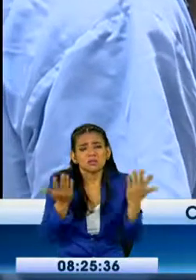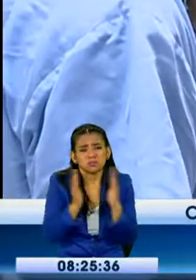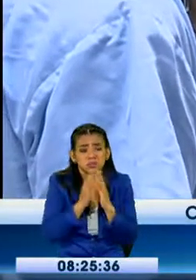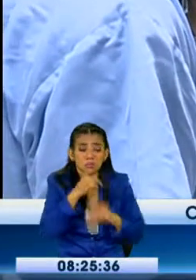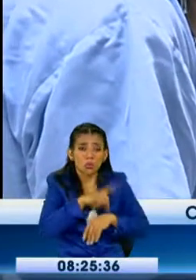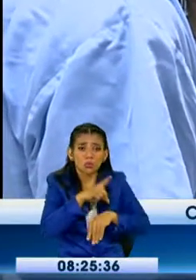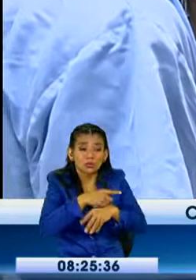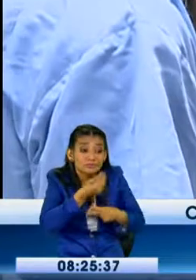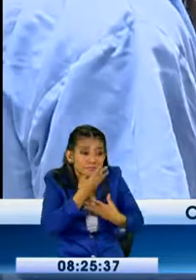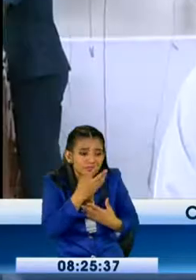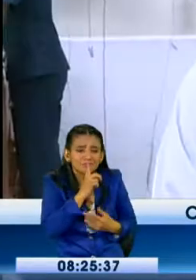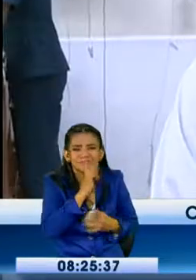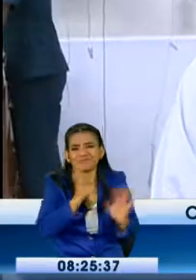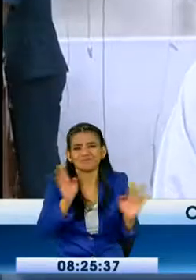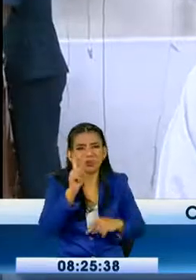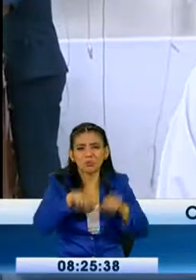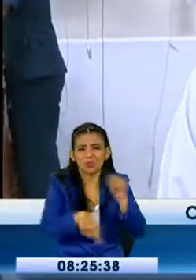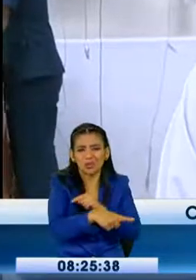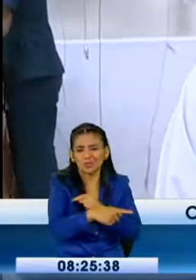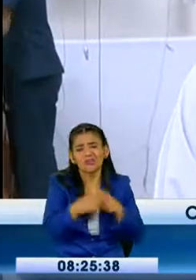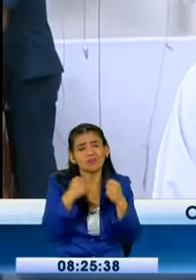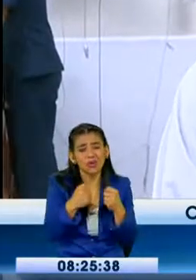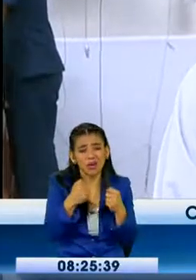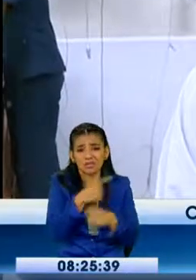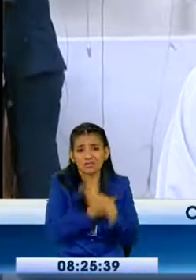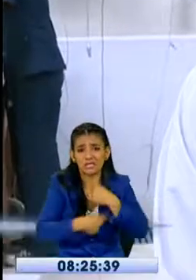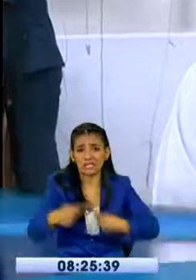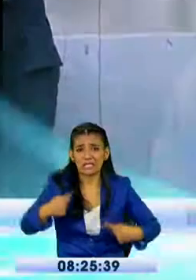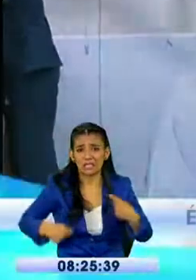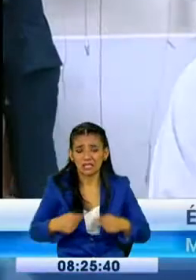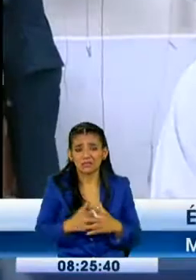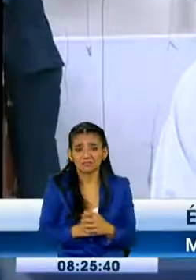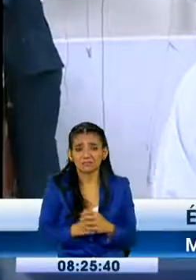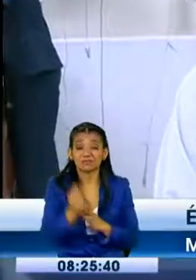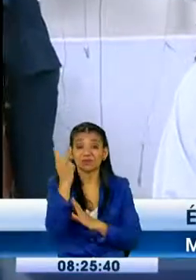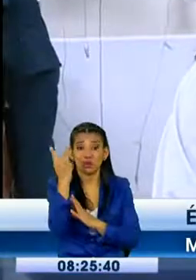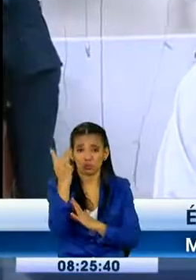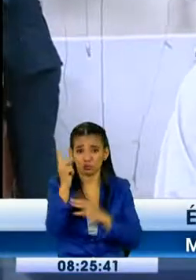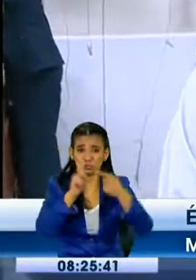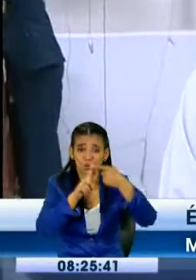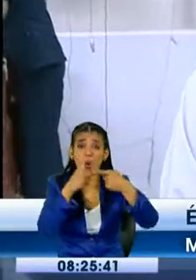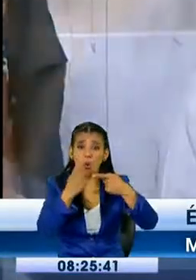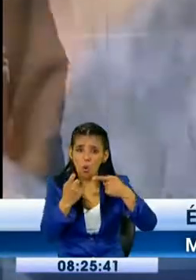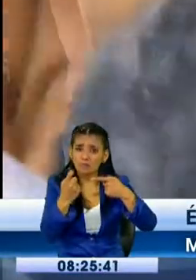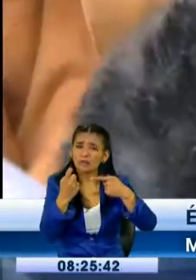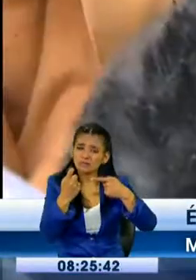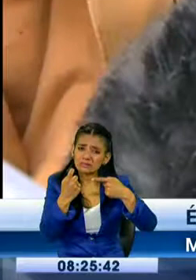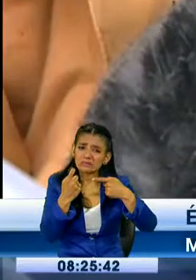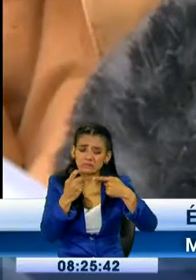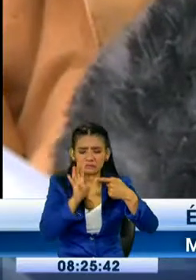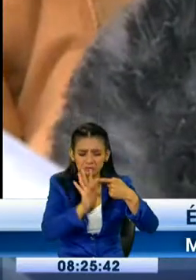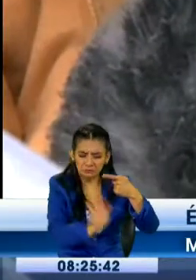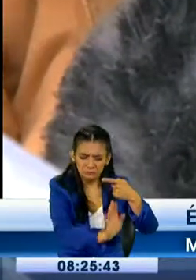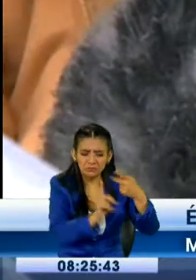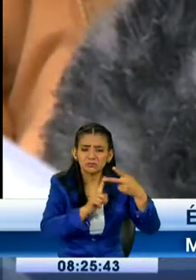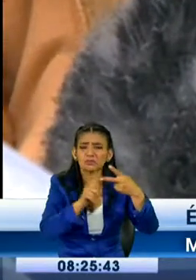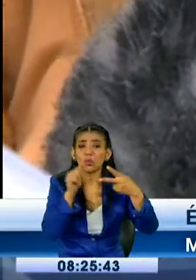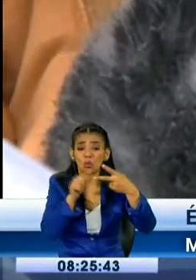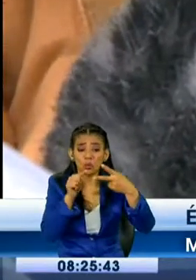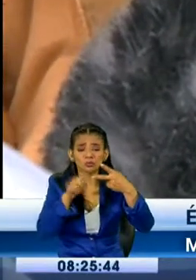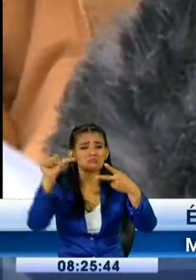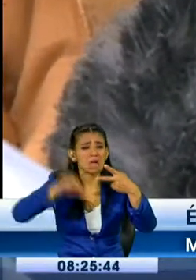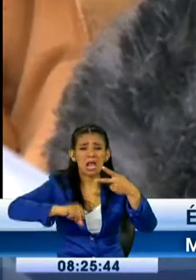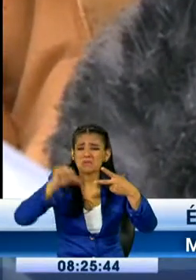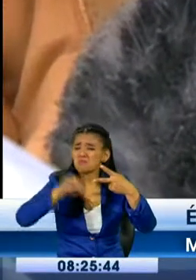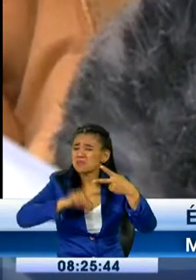vigilancia médica. Son dos zarigüeyas. Una está bastante mal, tiene un pronóstico de reservado a